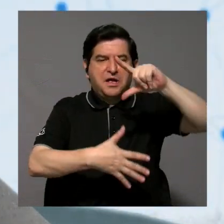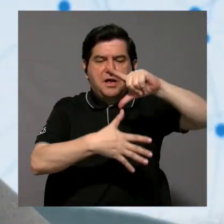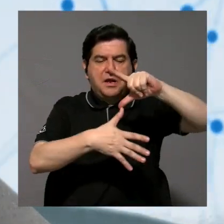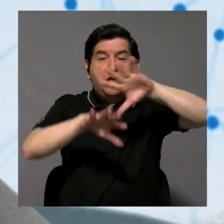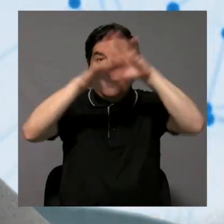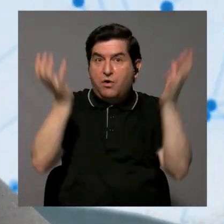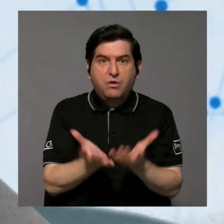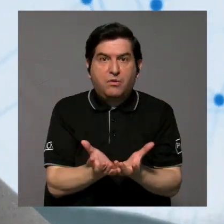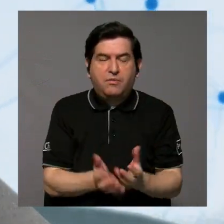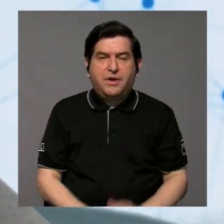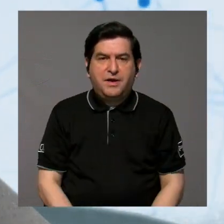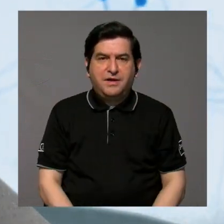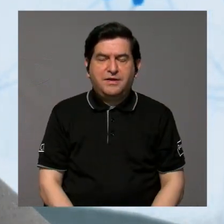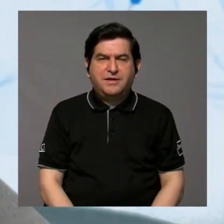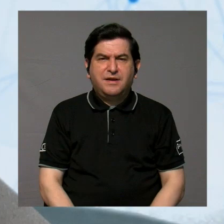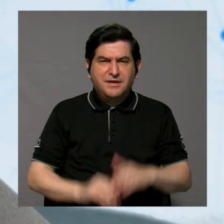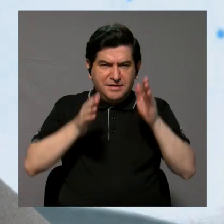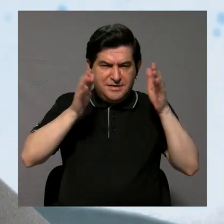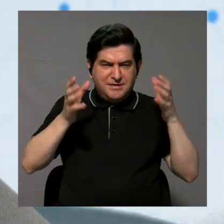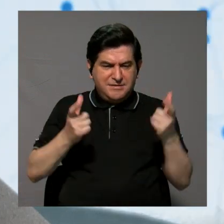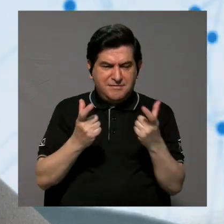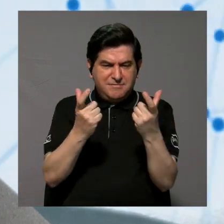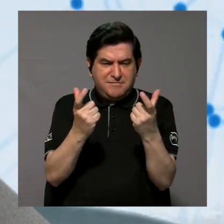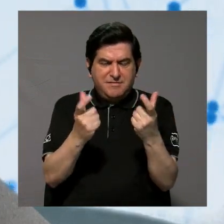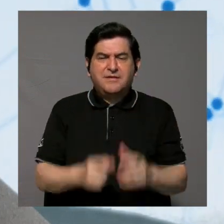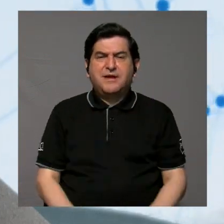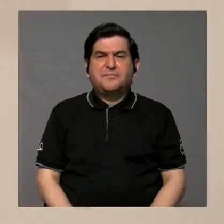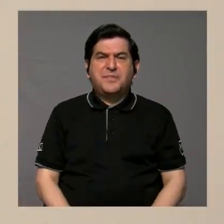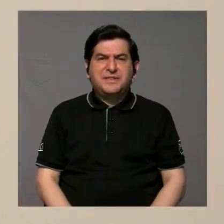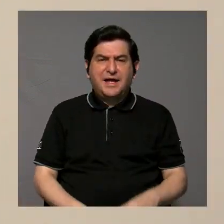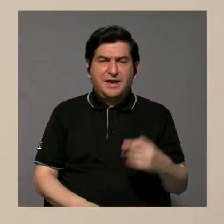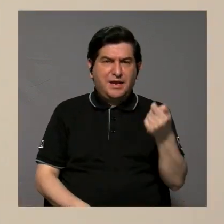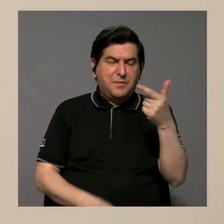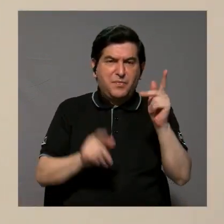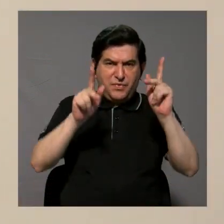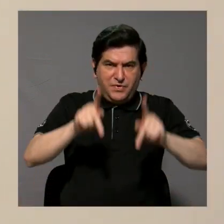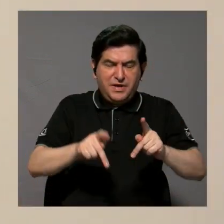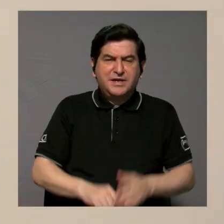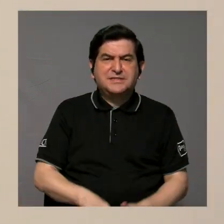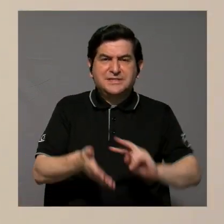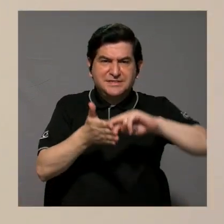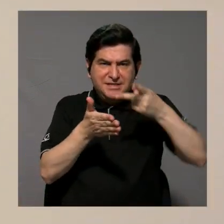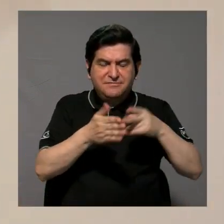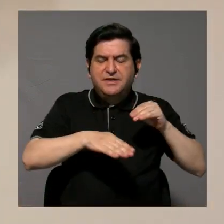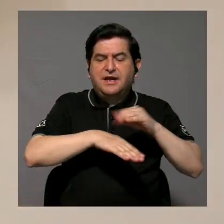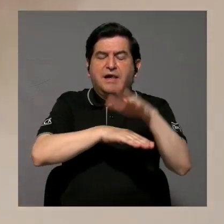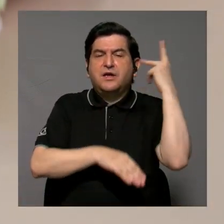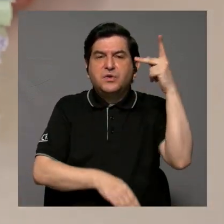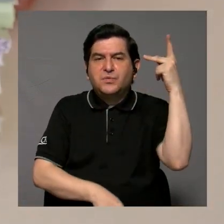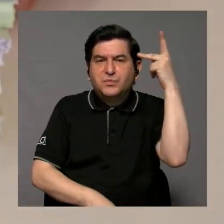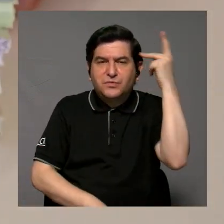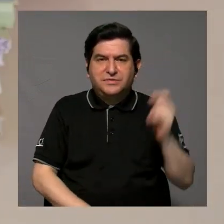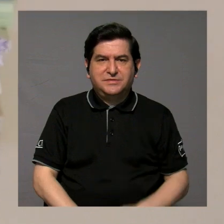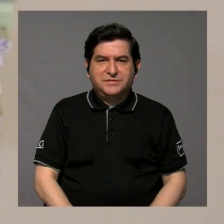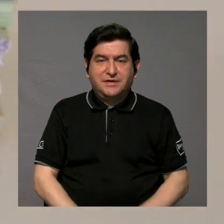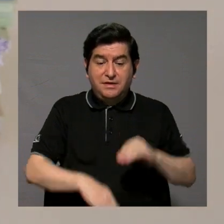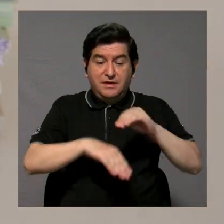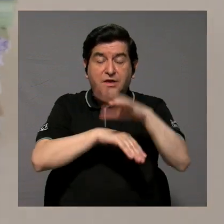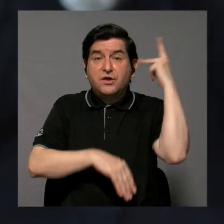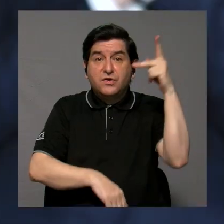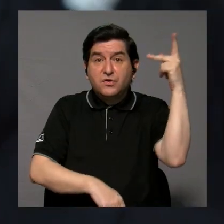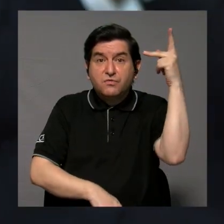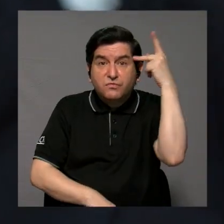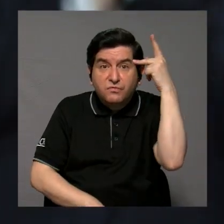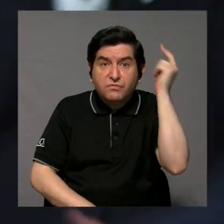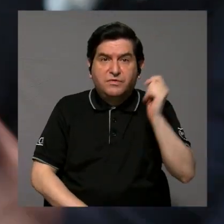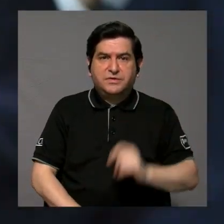global, es que cada vez que se concentra más capital económico, ese capital económico se traduce en influencia política. Y esa influencia política